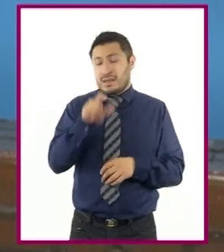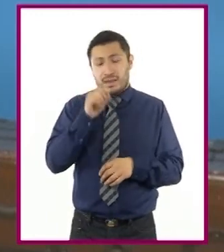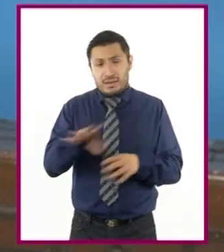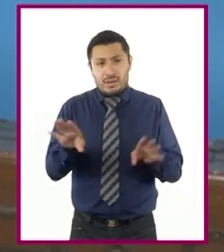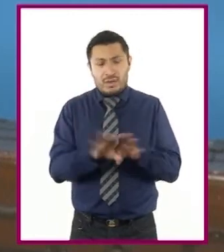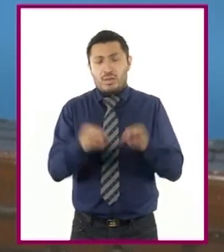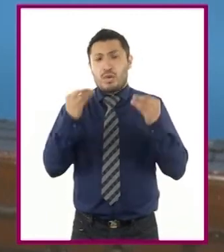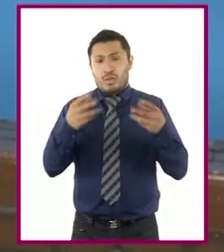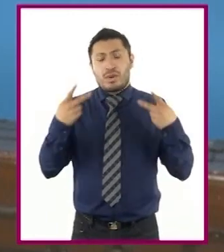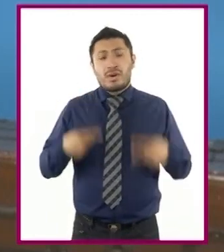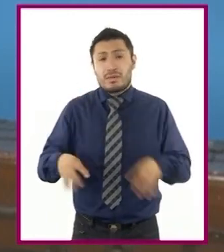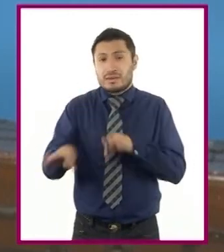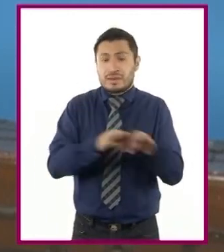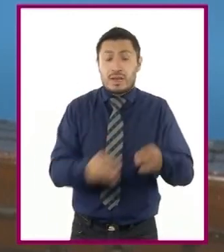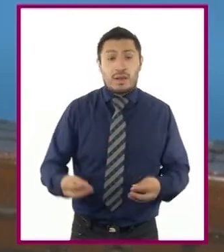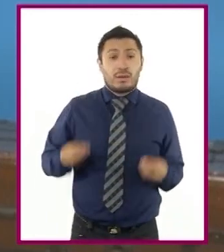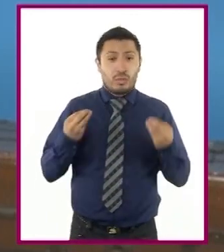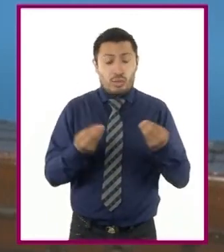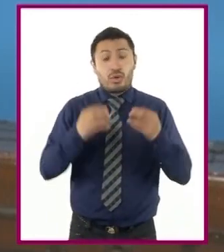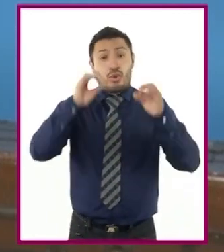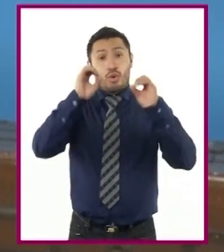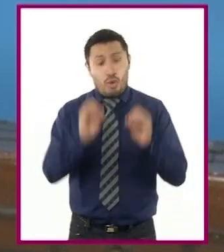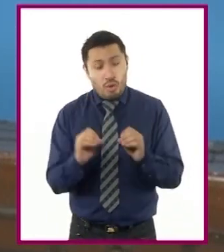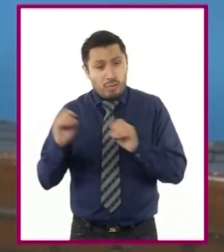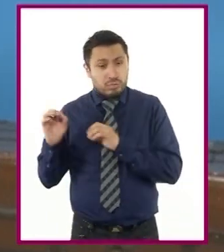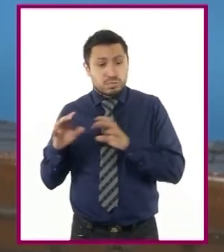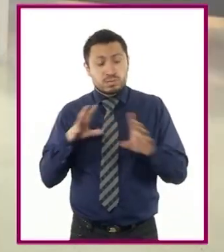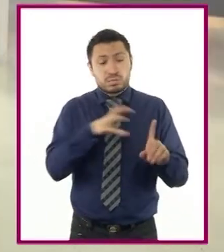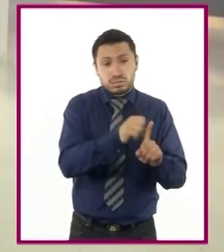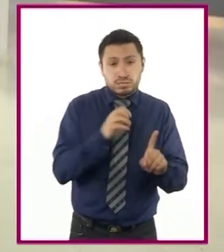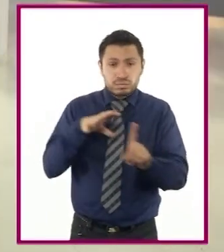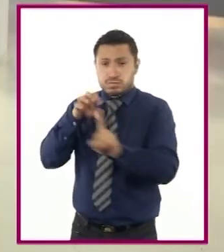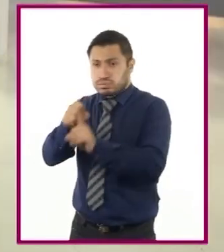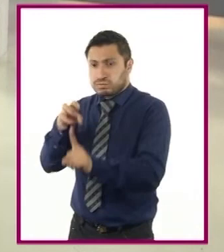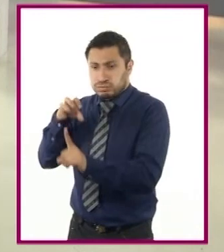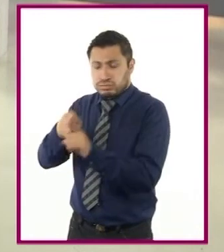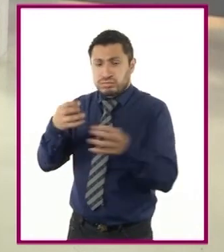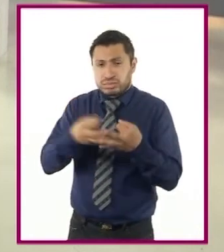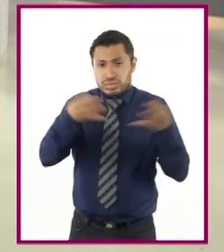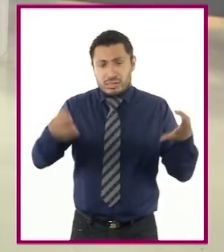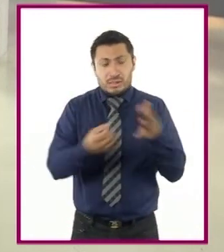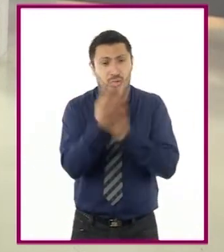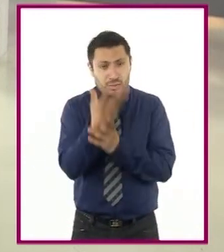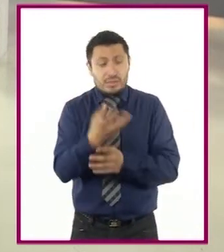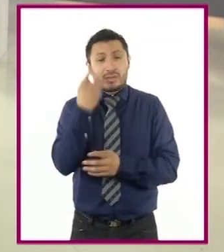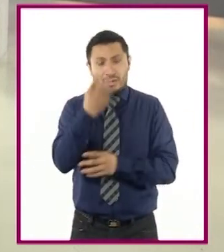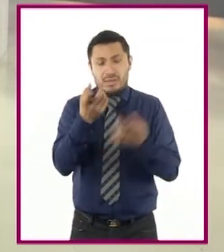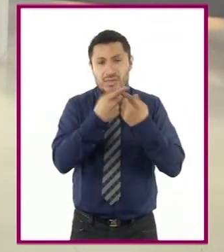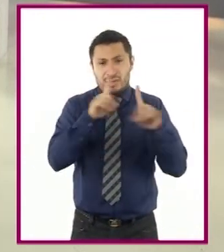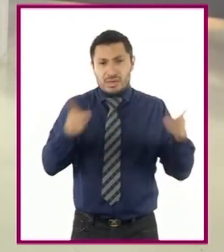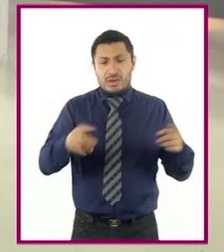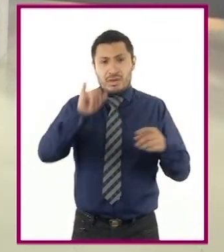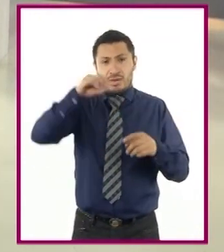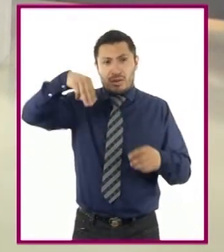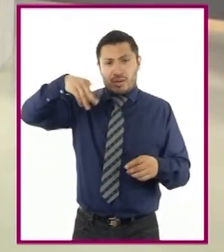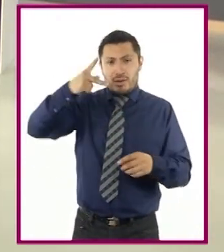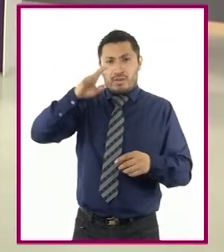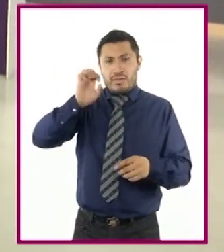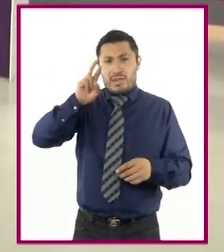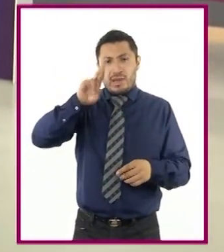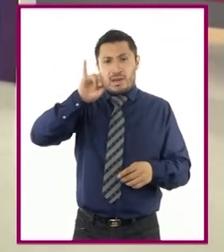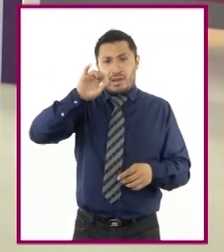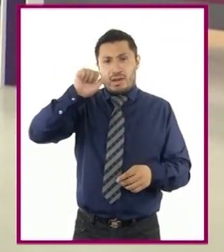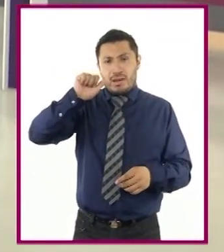sus trabajadores o bien conquistar nuevos territorios. Esto llevó al desarrollo del imperialismo, una práctica